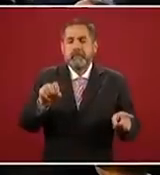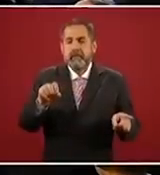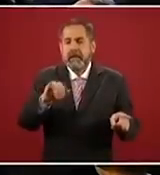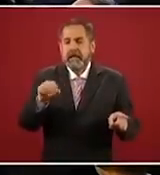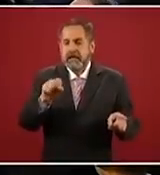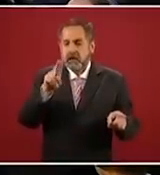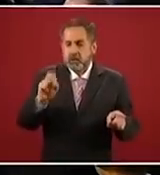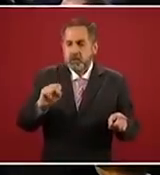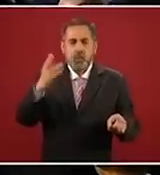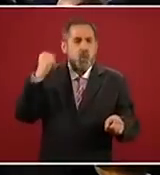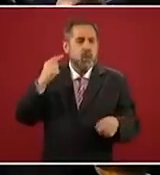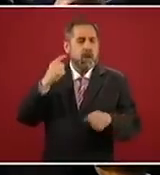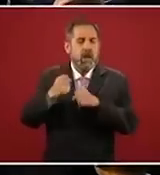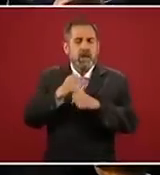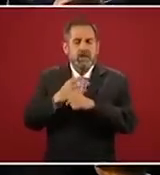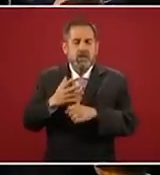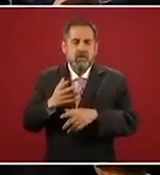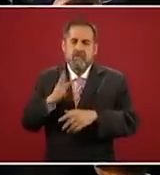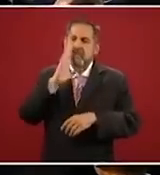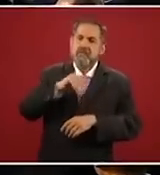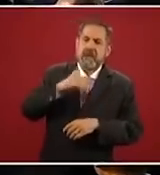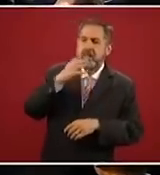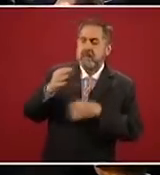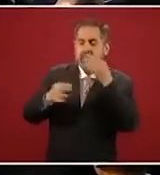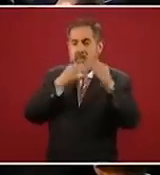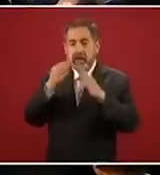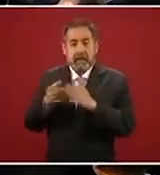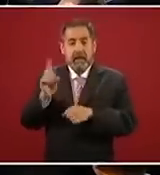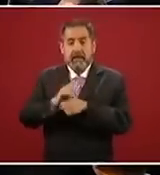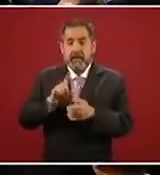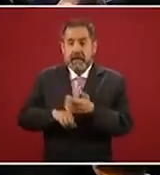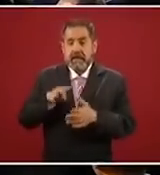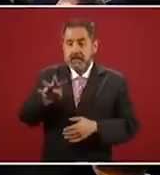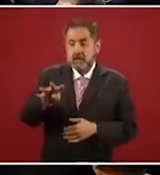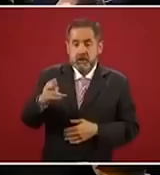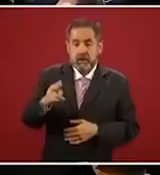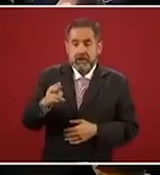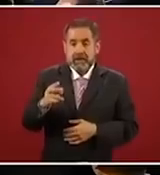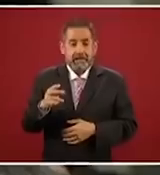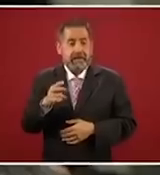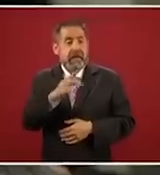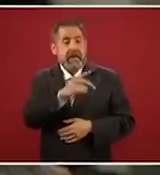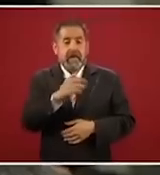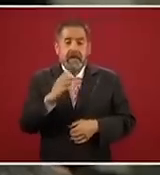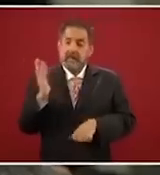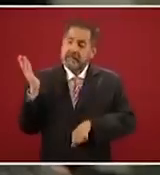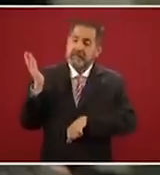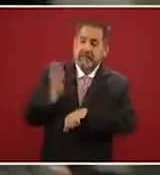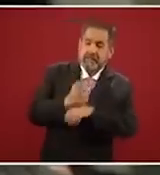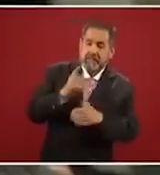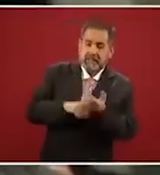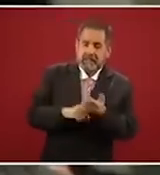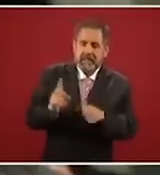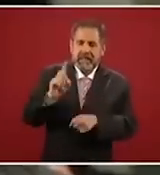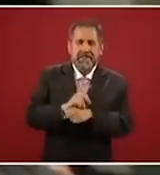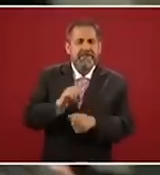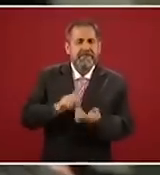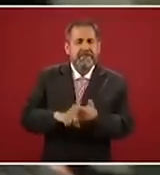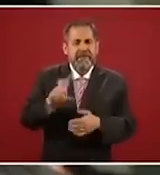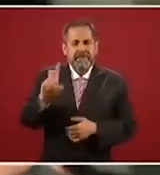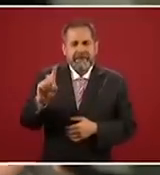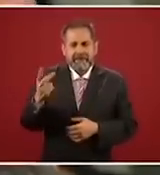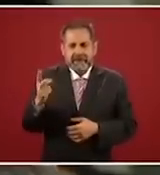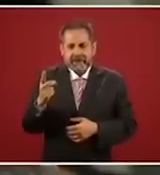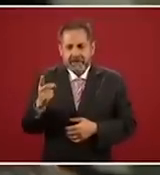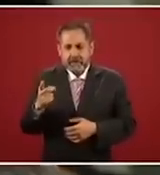año pasado. El 19 de diciembre nos dijo aquí el señor Jesús Ramírez que la sanción o la resolución saldría el 30 de